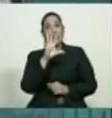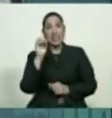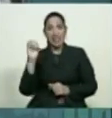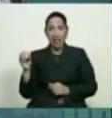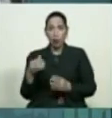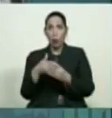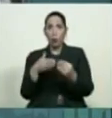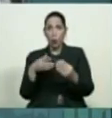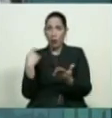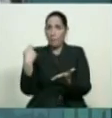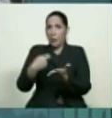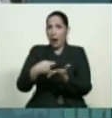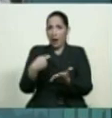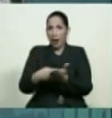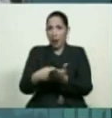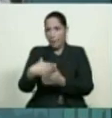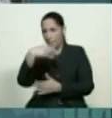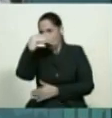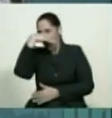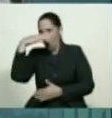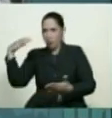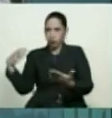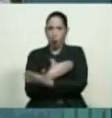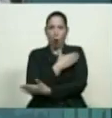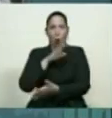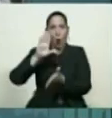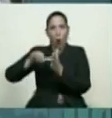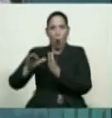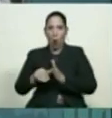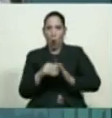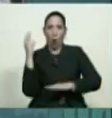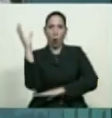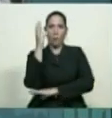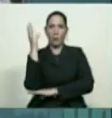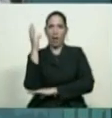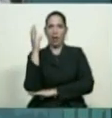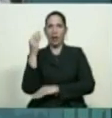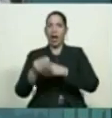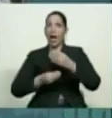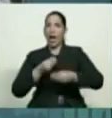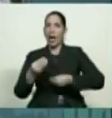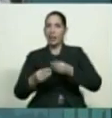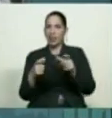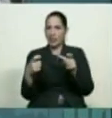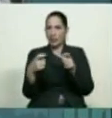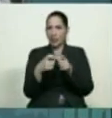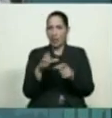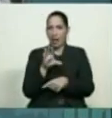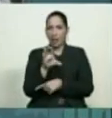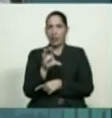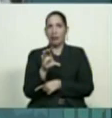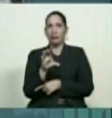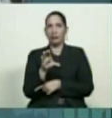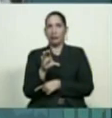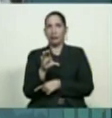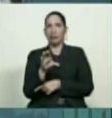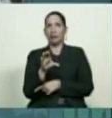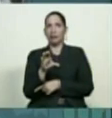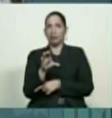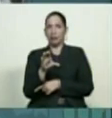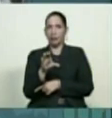están pagando las mafias ladronas colombianas para hacerse con el carné y de esa manera tratar de seguirse